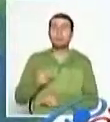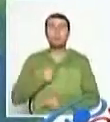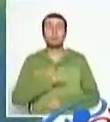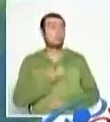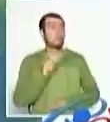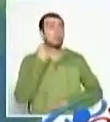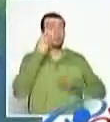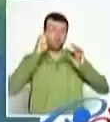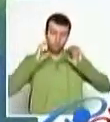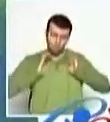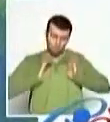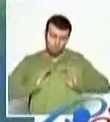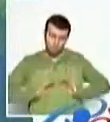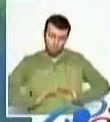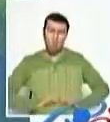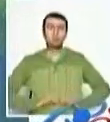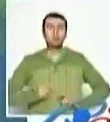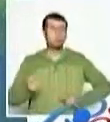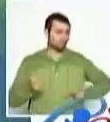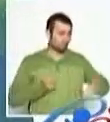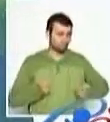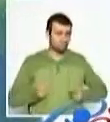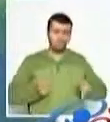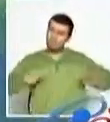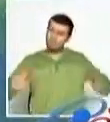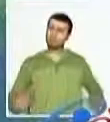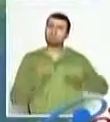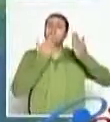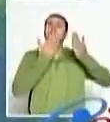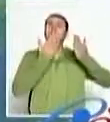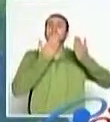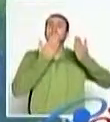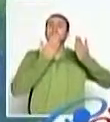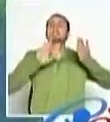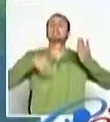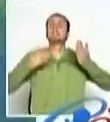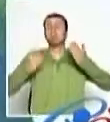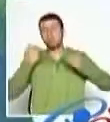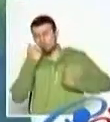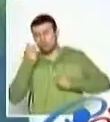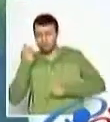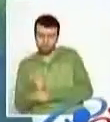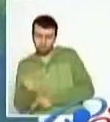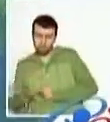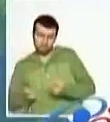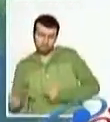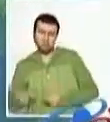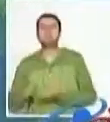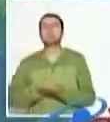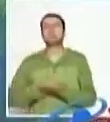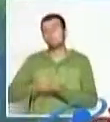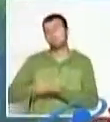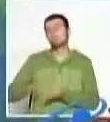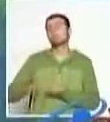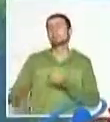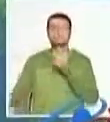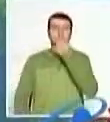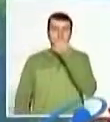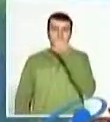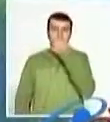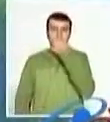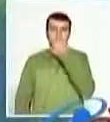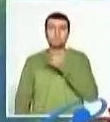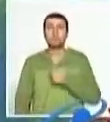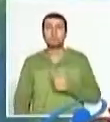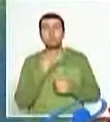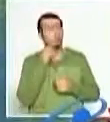cuerpo para que responda adecuadamente y luego si vamos a la patología específica que tiene el trabajador, el paciente. Si ustedes